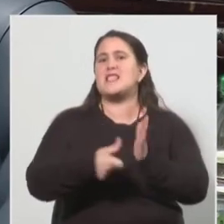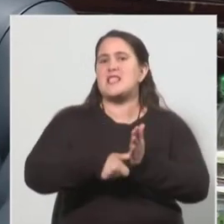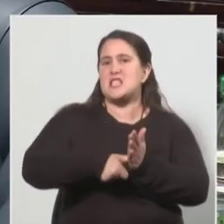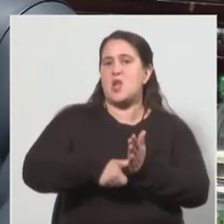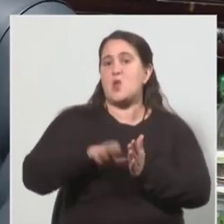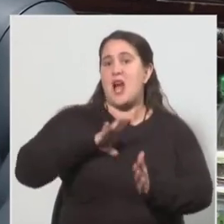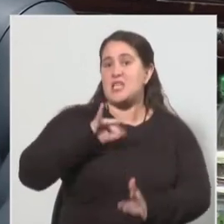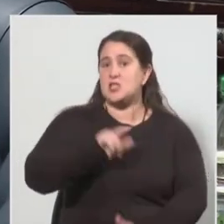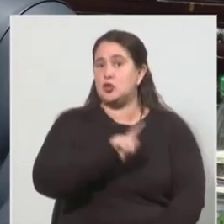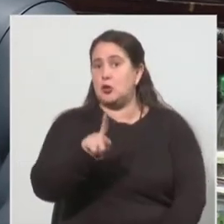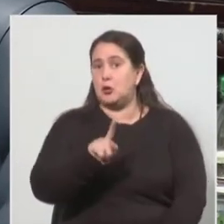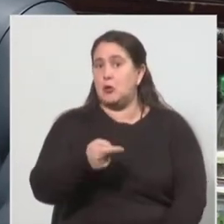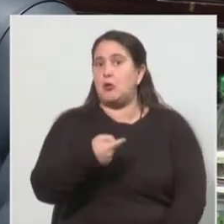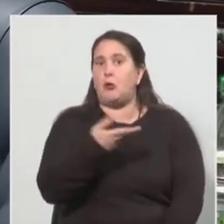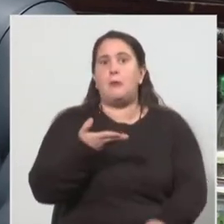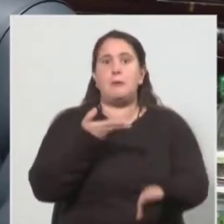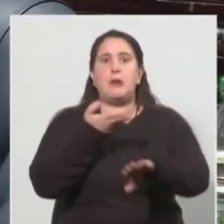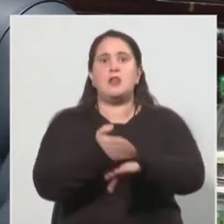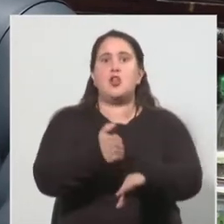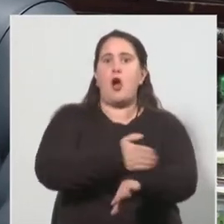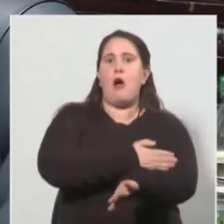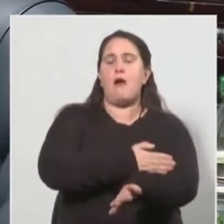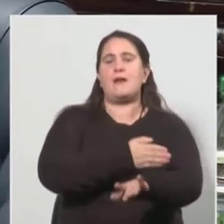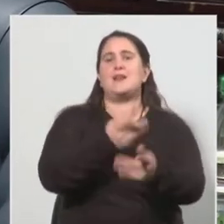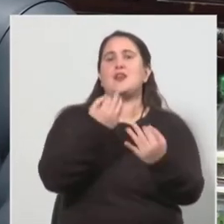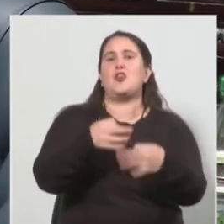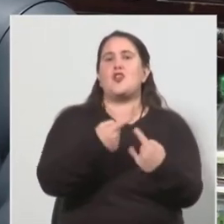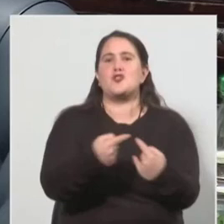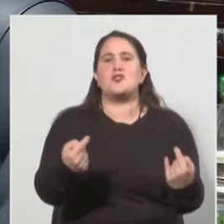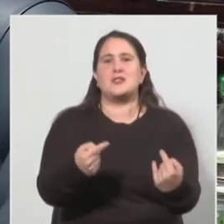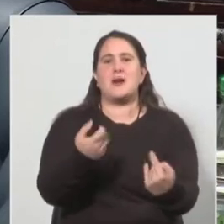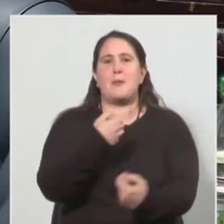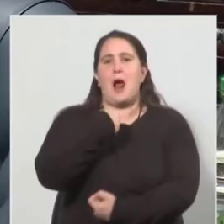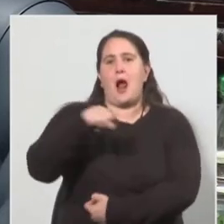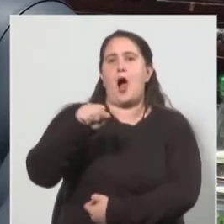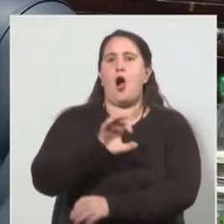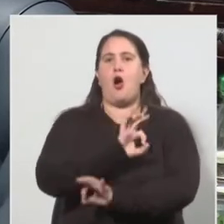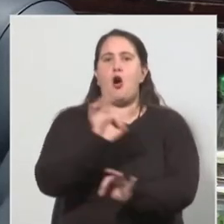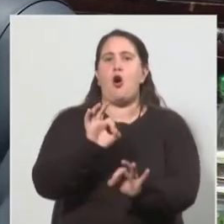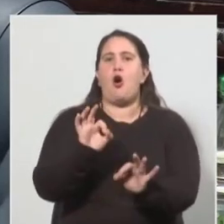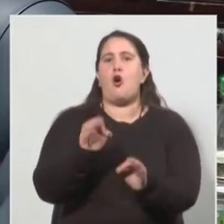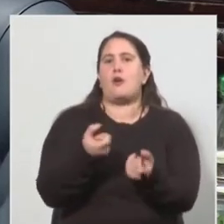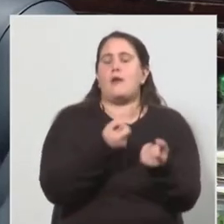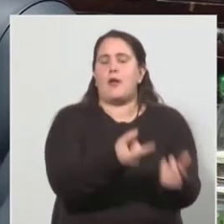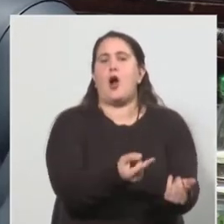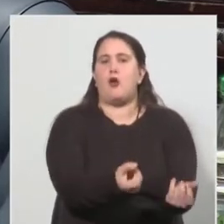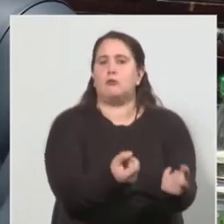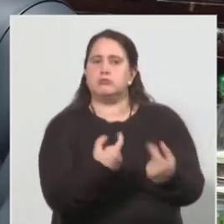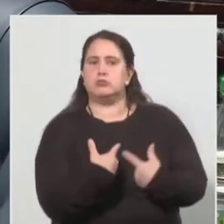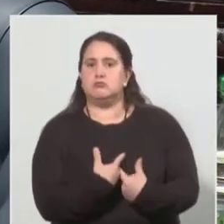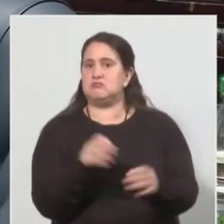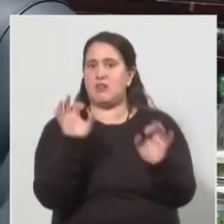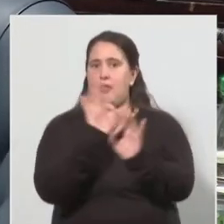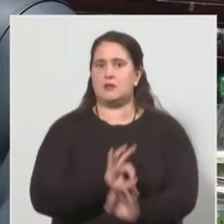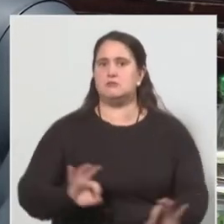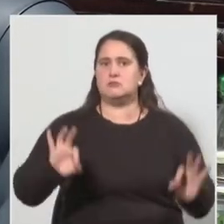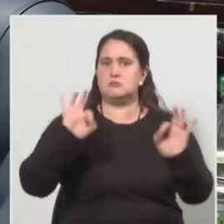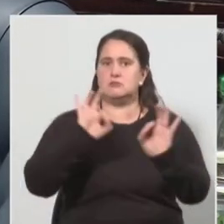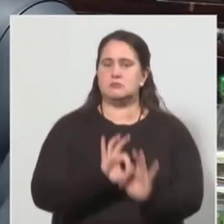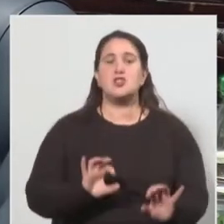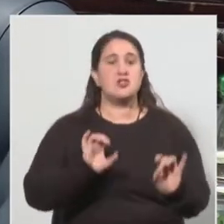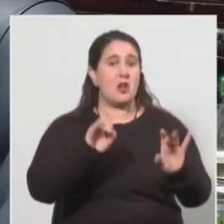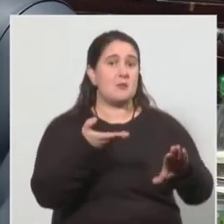de identidad, ni el pedido de antecedentes, ni el cierre, ni la entrega, nada. Solo